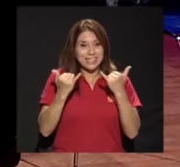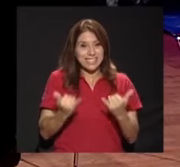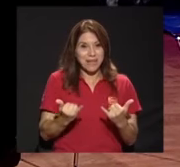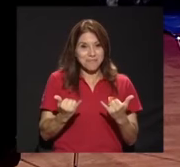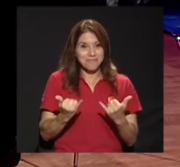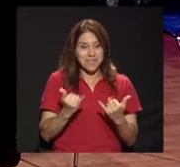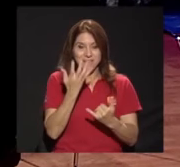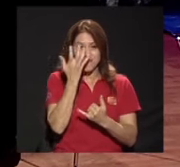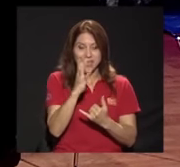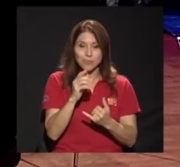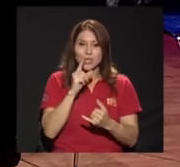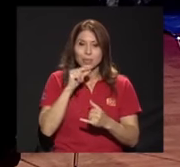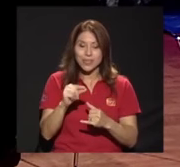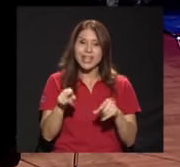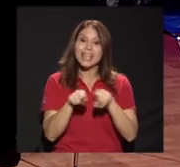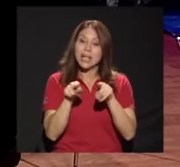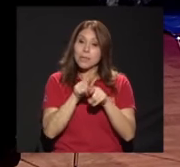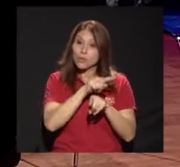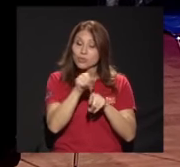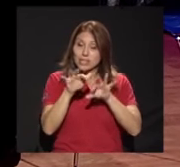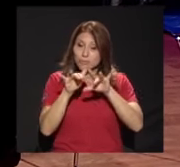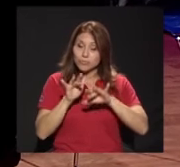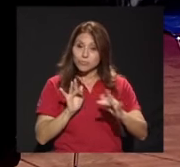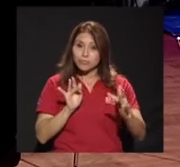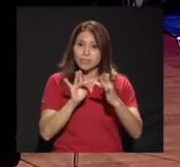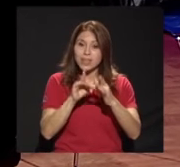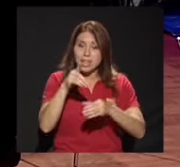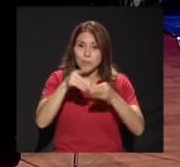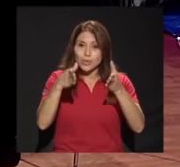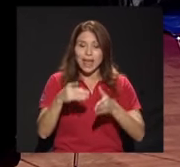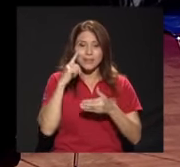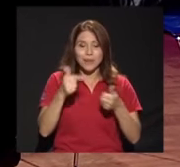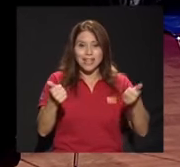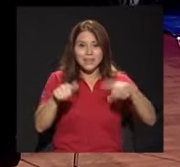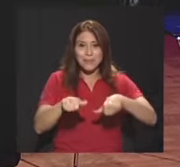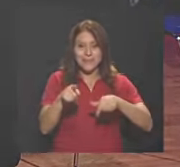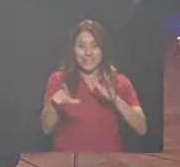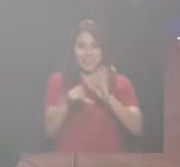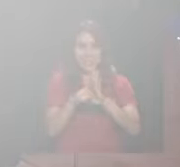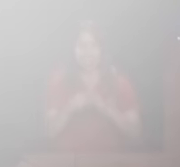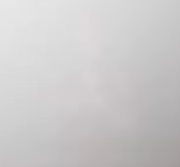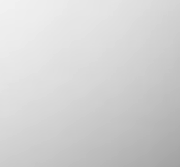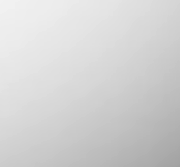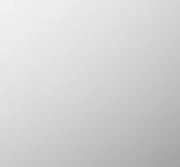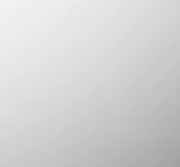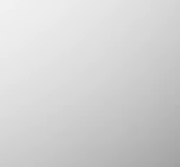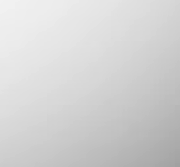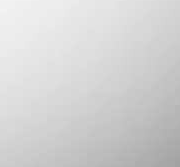Ahorita y que le escriban a sus diputados para que se apruebe lo antes posible. Bien, muchas gracias.